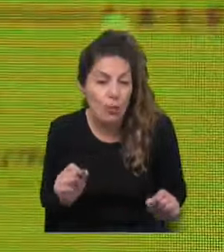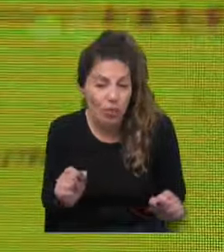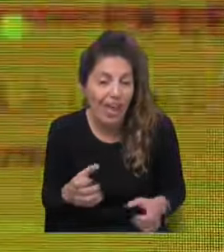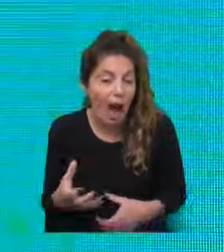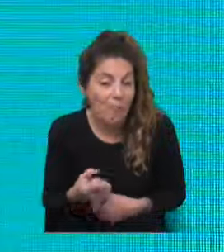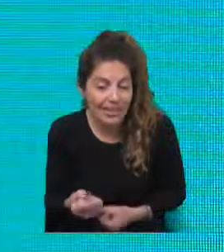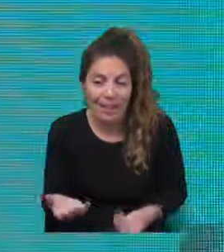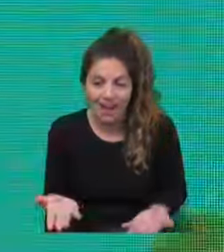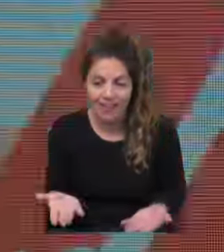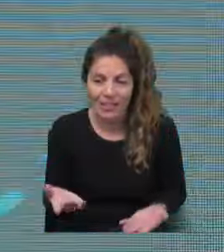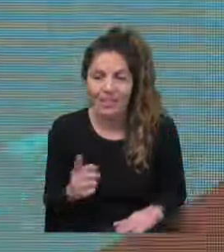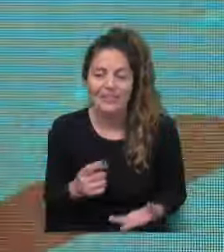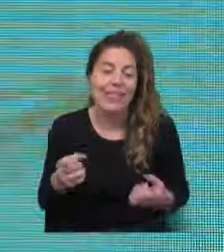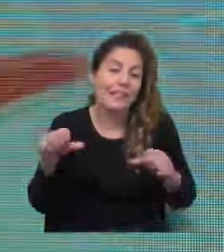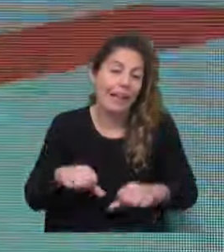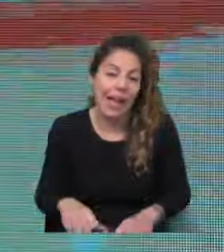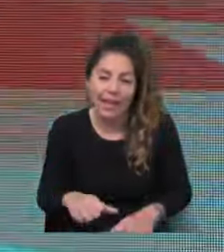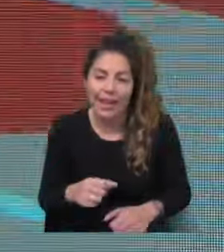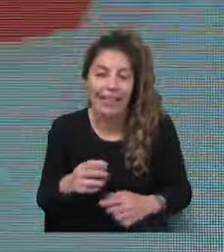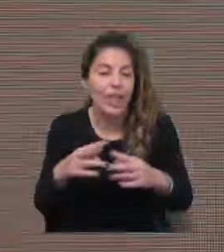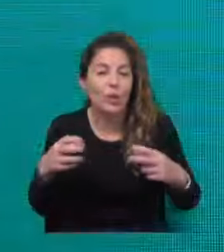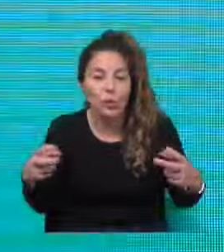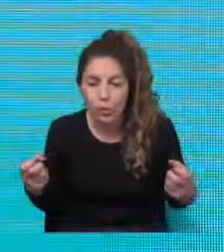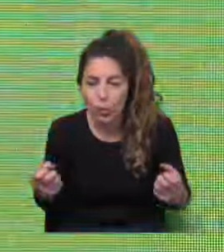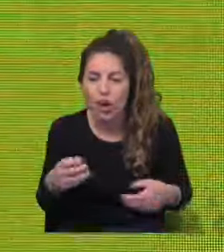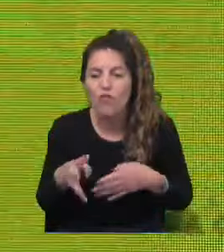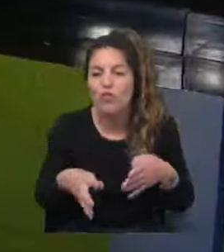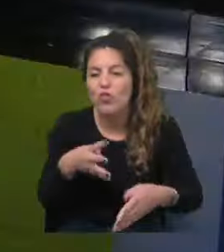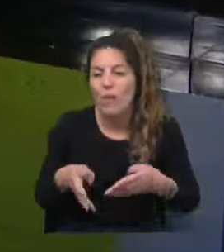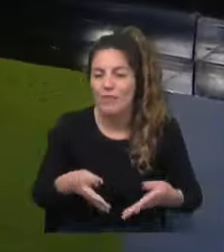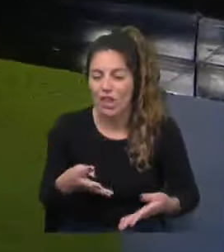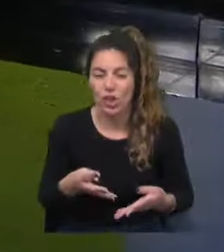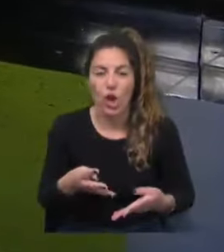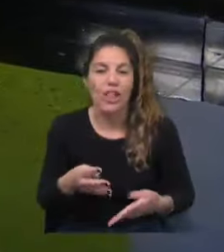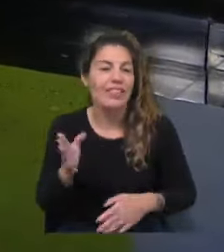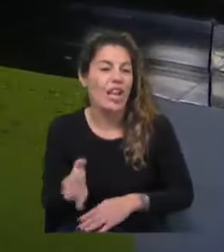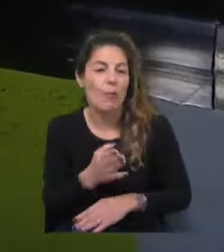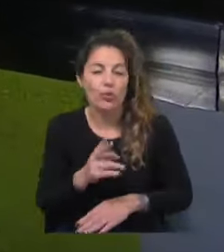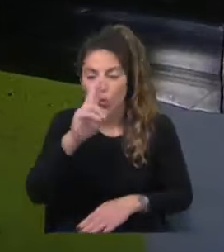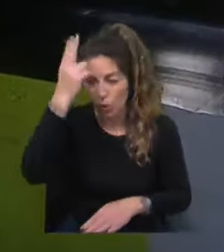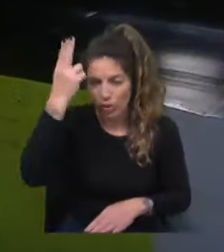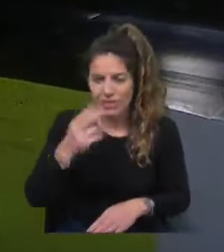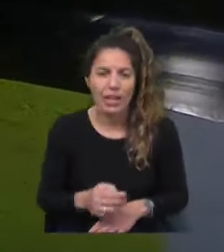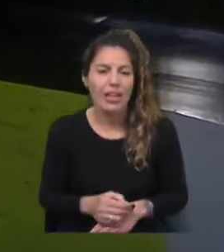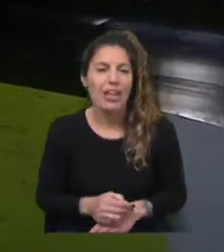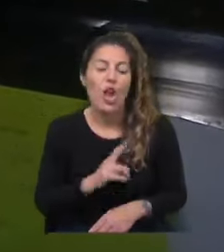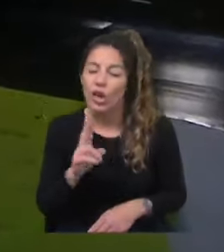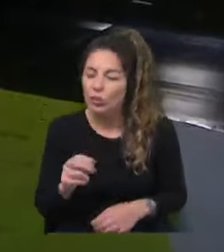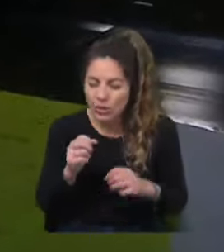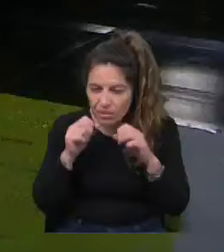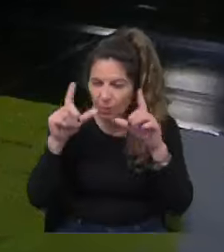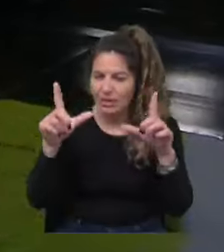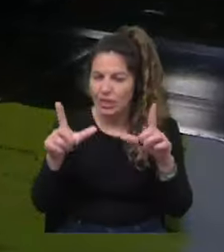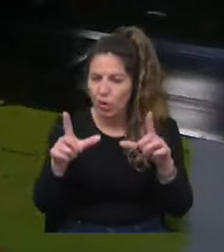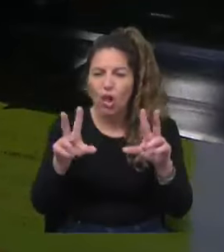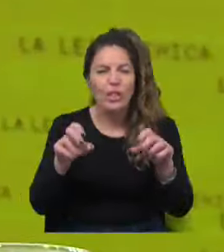apretar esa clavija sin que se desmoronen ciertas estructuras o cierto funcionamiento de la producción uruguaya, ¿no? Sí, lo que resulta llamativo con